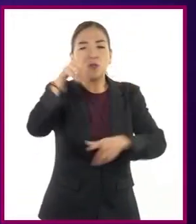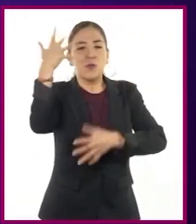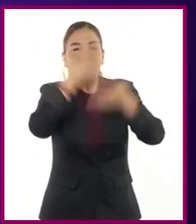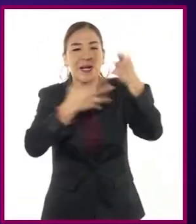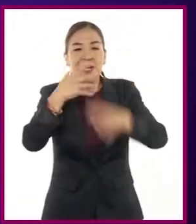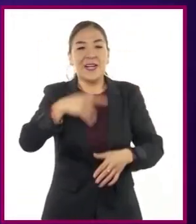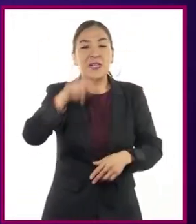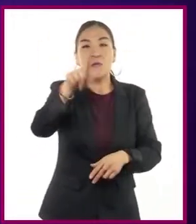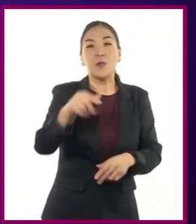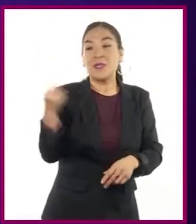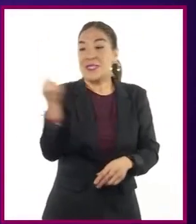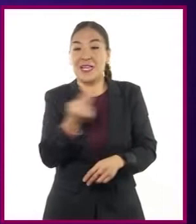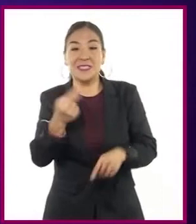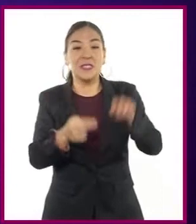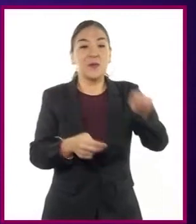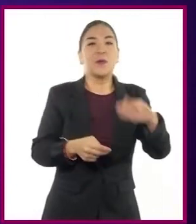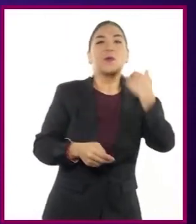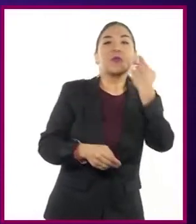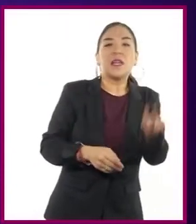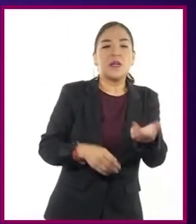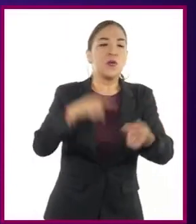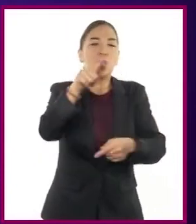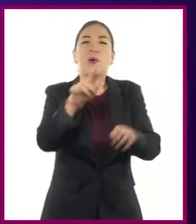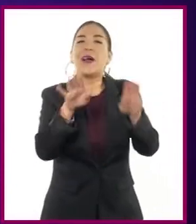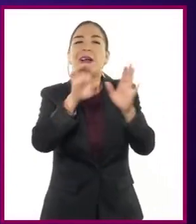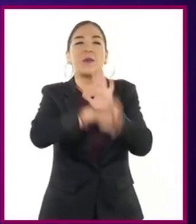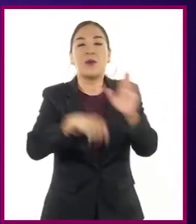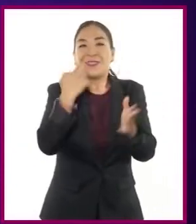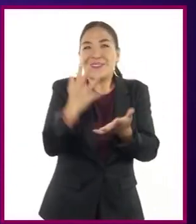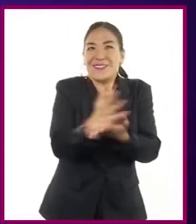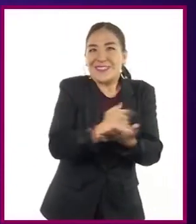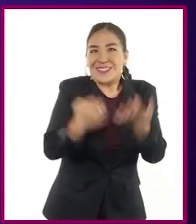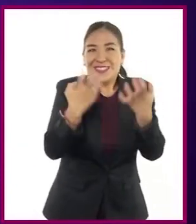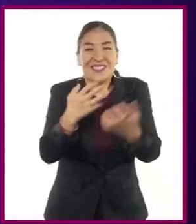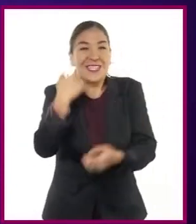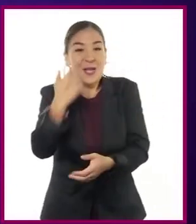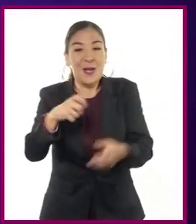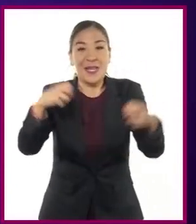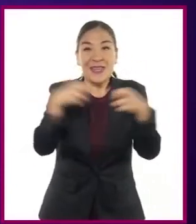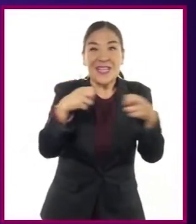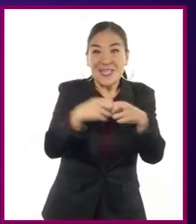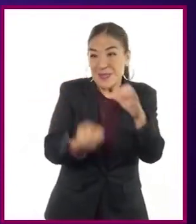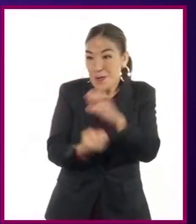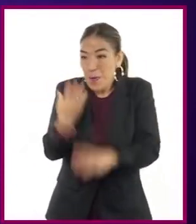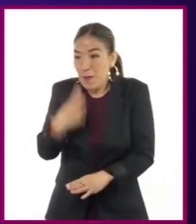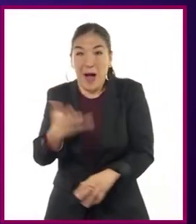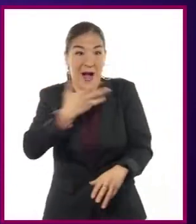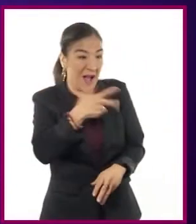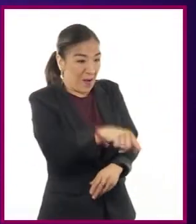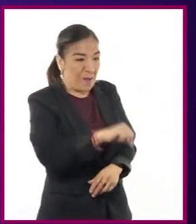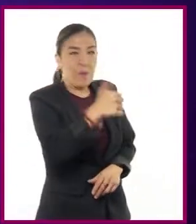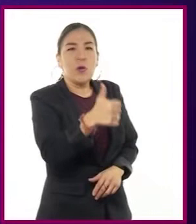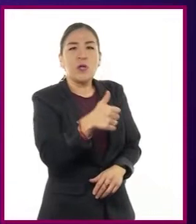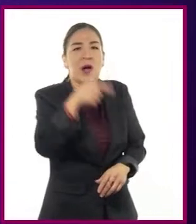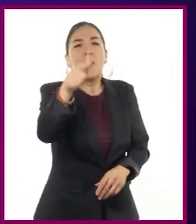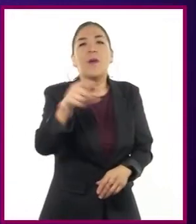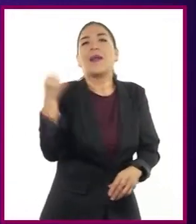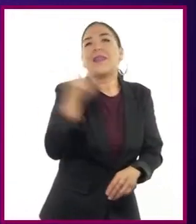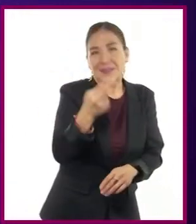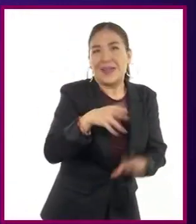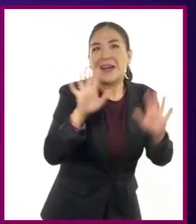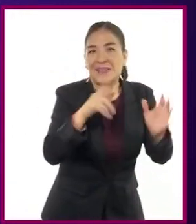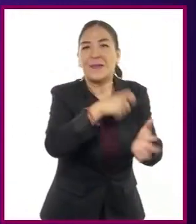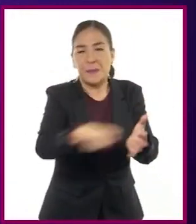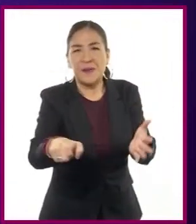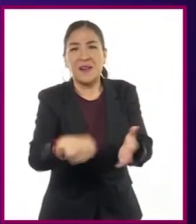necesitamos con lo que queremos. Si tenemos muchas ganas de estrenar unos tenis nuevos, aunque ya tengamos otros, puede parecernos una necesidad,